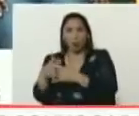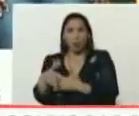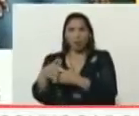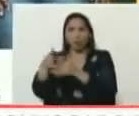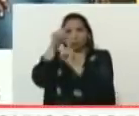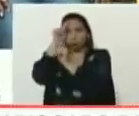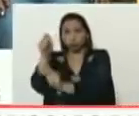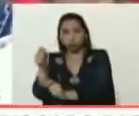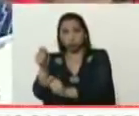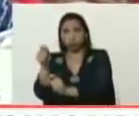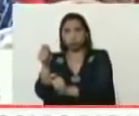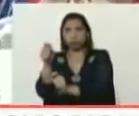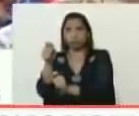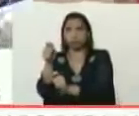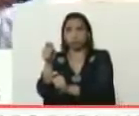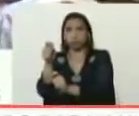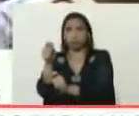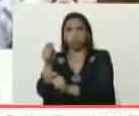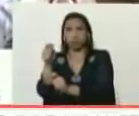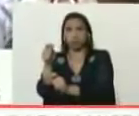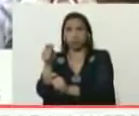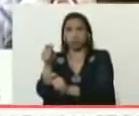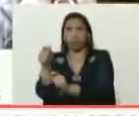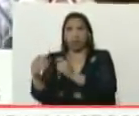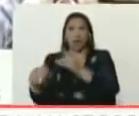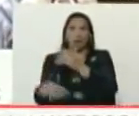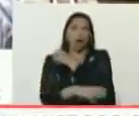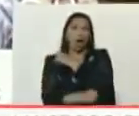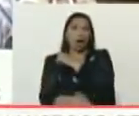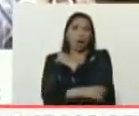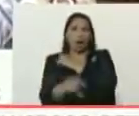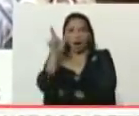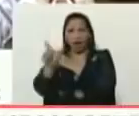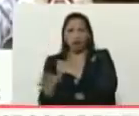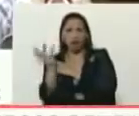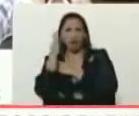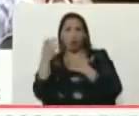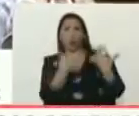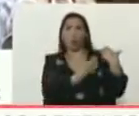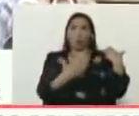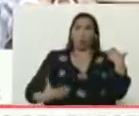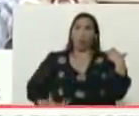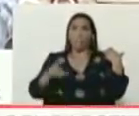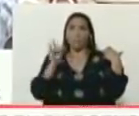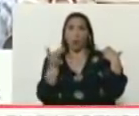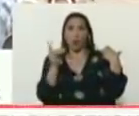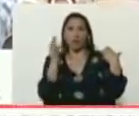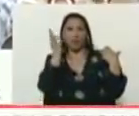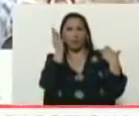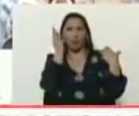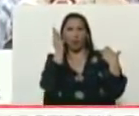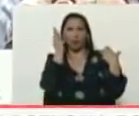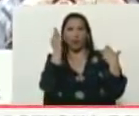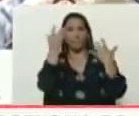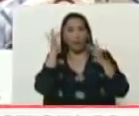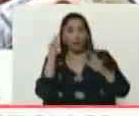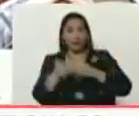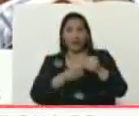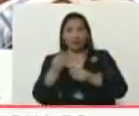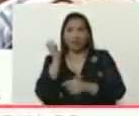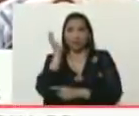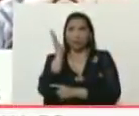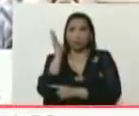reconoció a la usurpadora, a la autoproclamada de Bolivia. Parece que van a hacer una cumbre